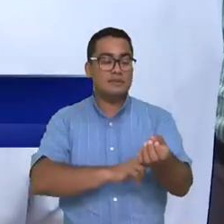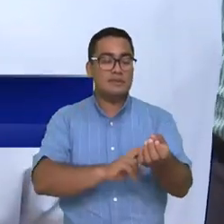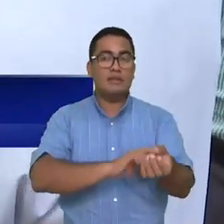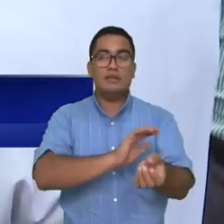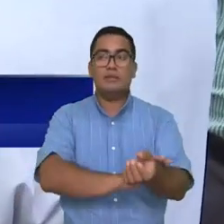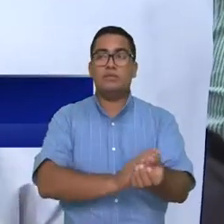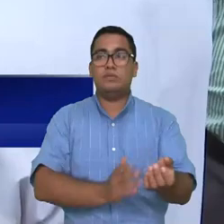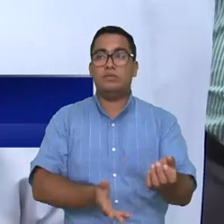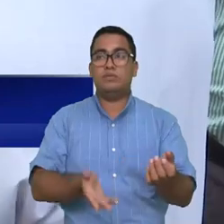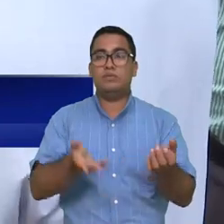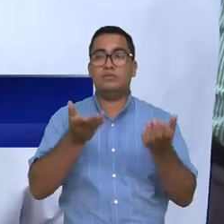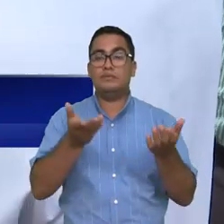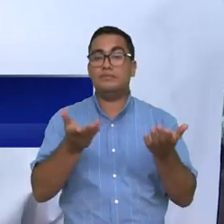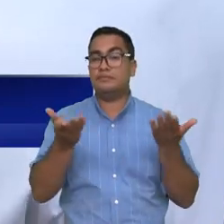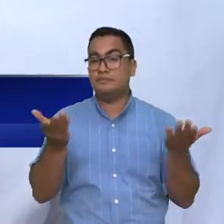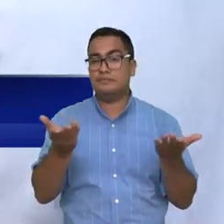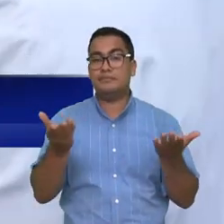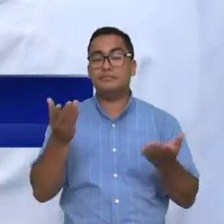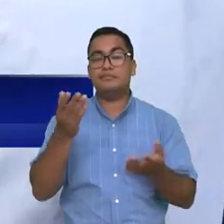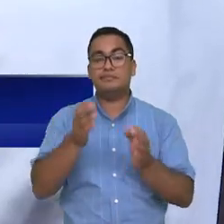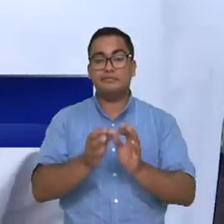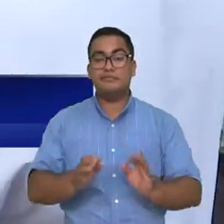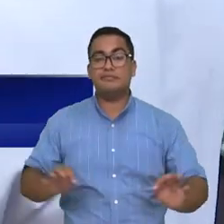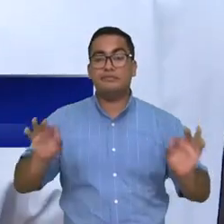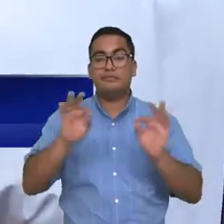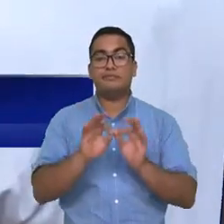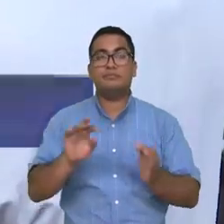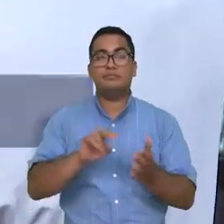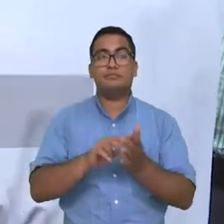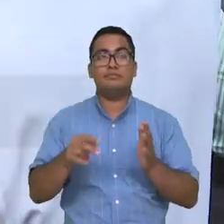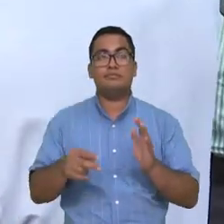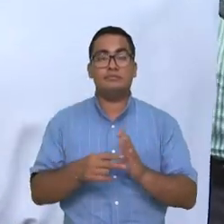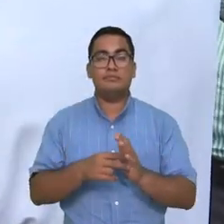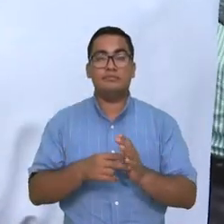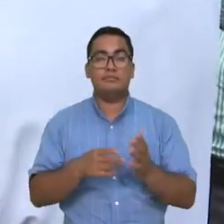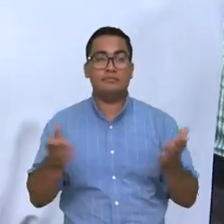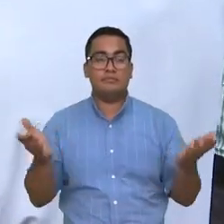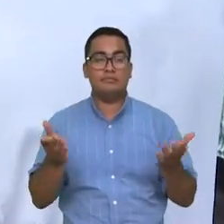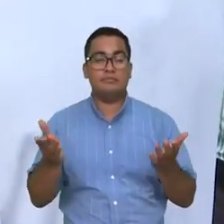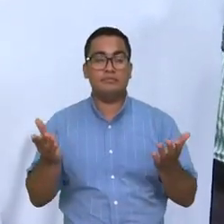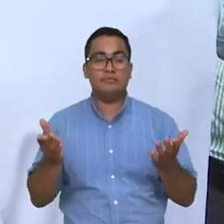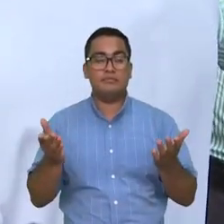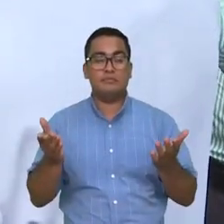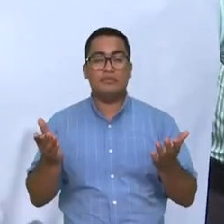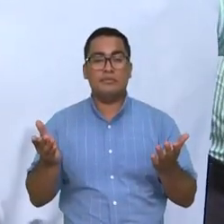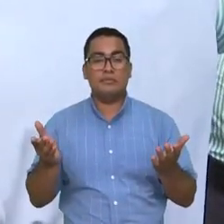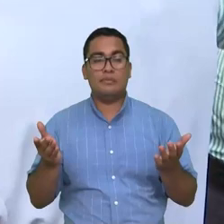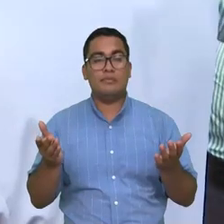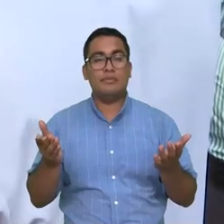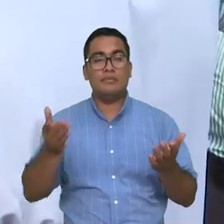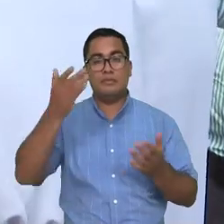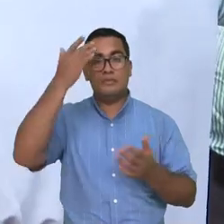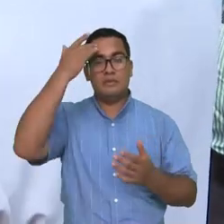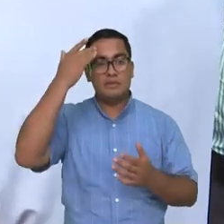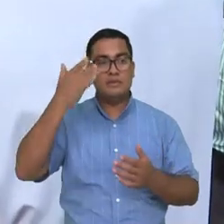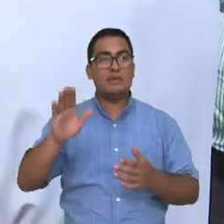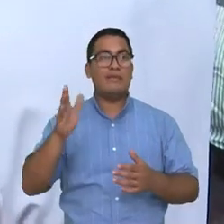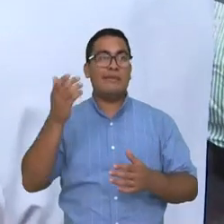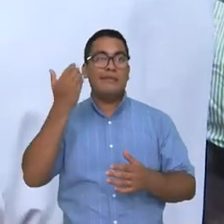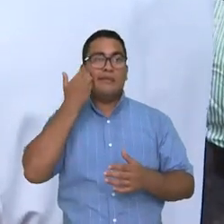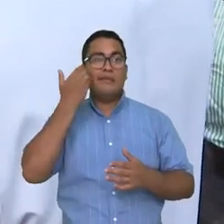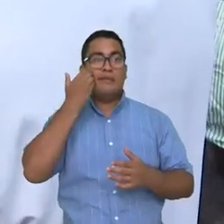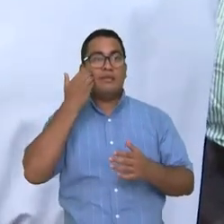asmático. Tiene que procurar siempre tener debida precaución. Usted sabe que esta enfermedad tiene